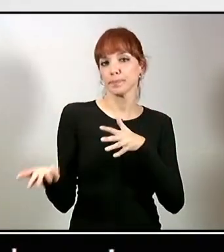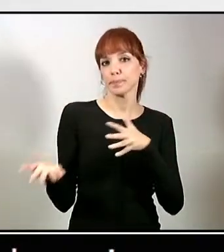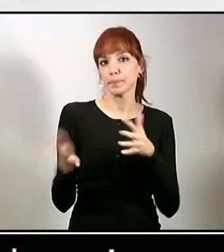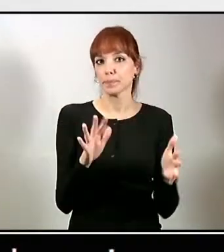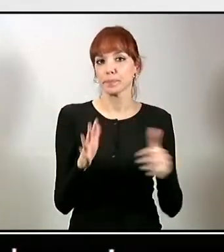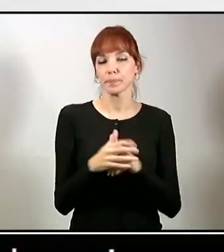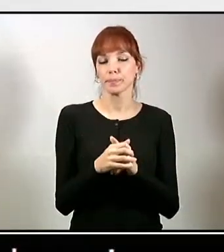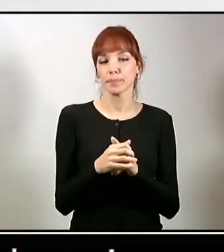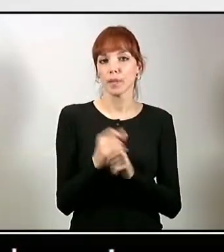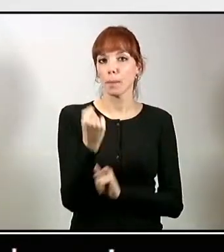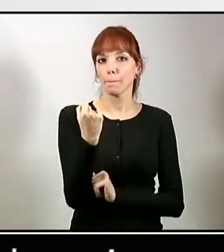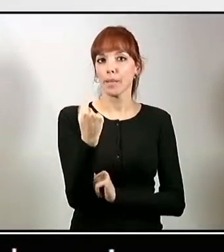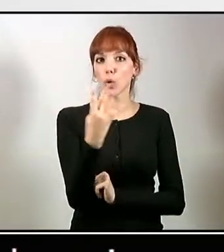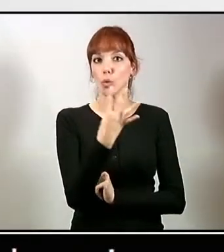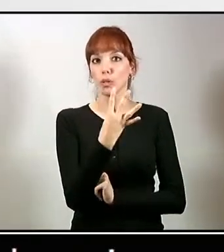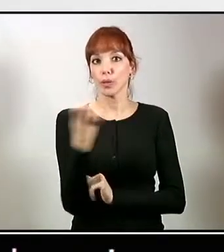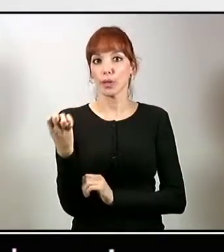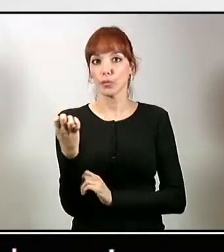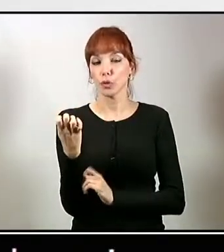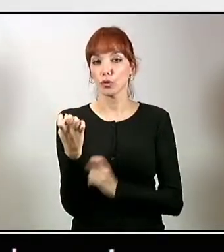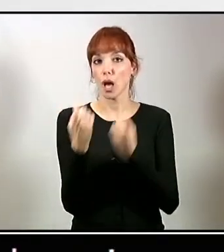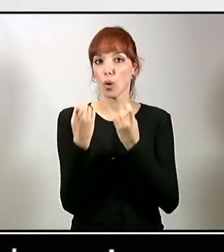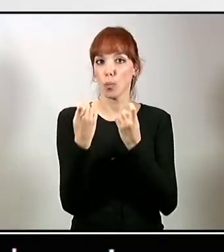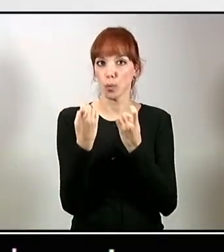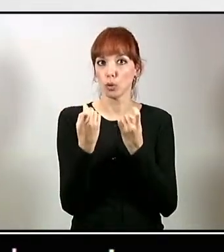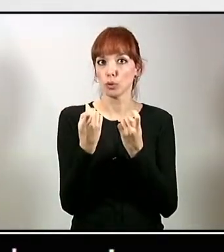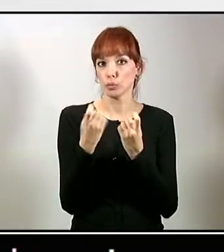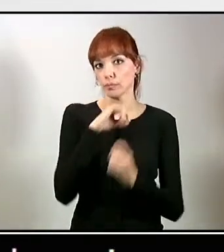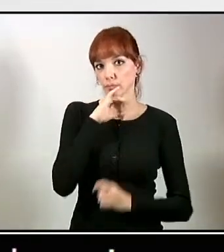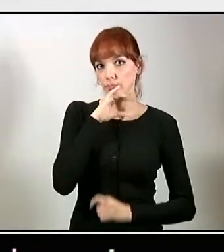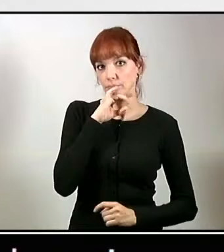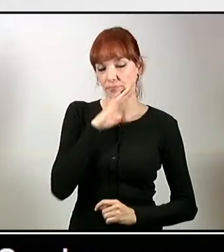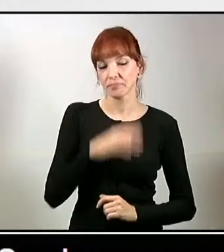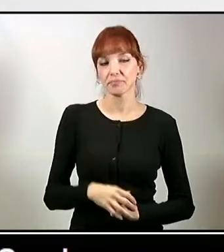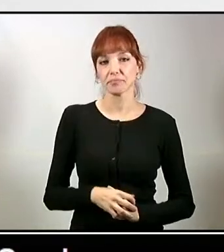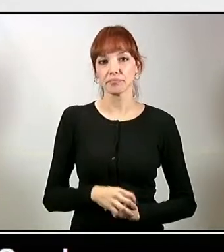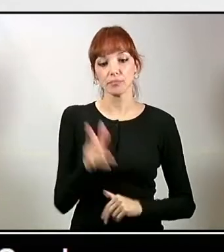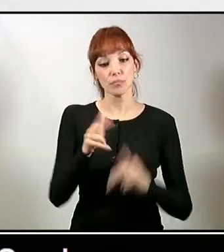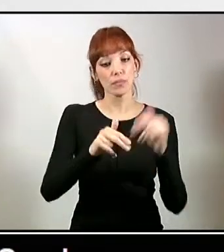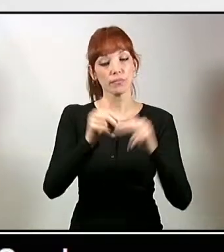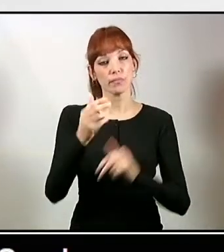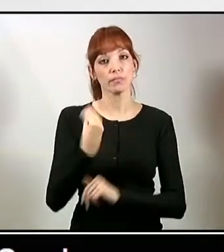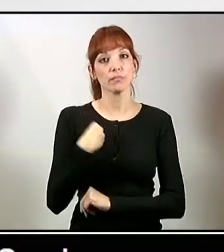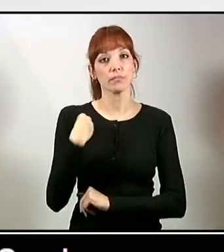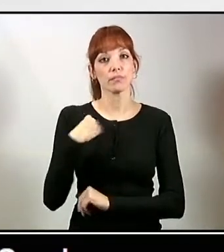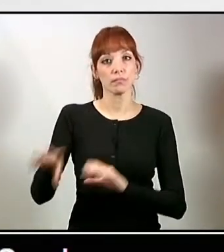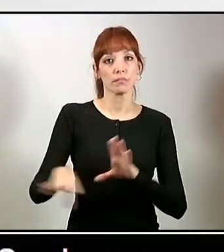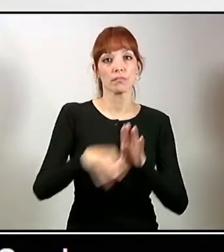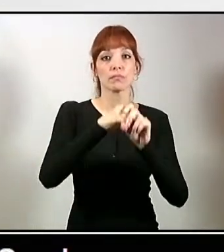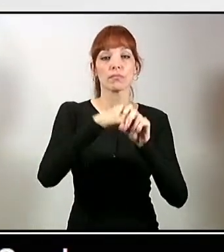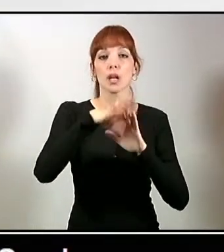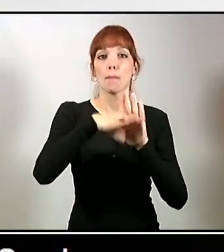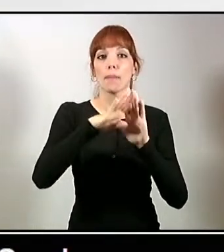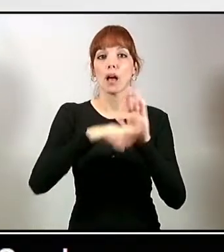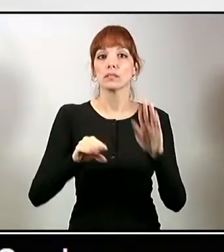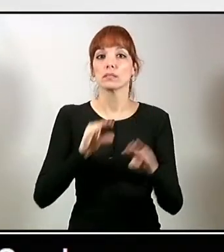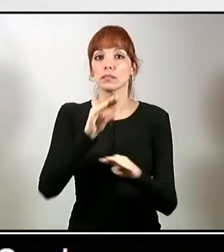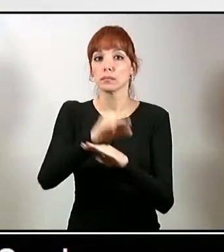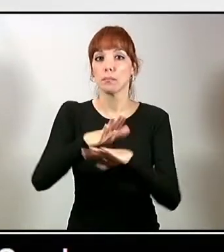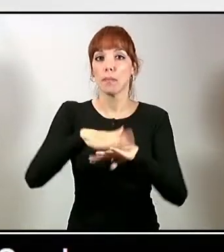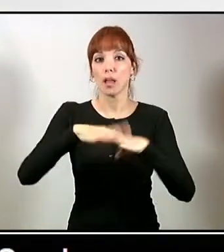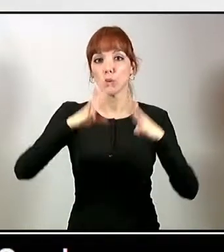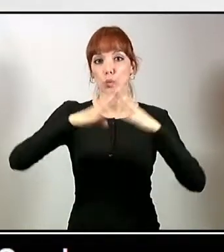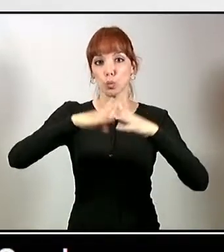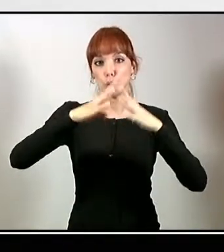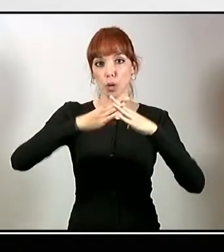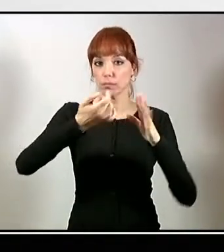a 1.400 alumnos. Estas obras se enmarcan dentro del plan de inversiones en